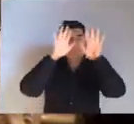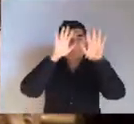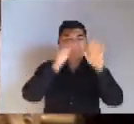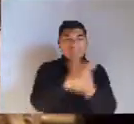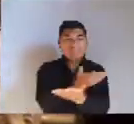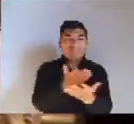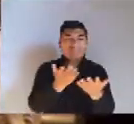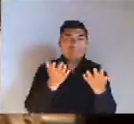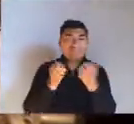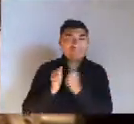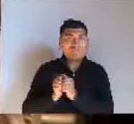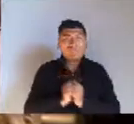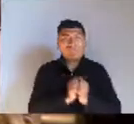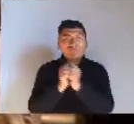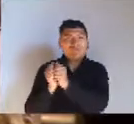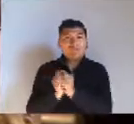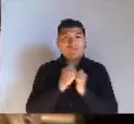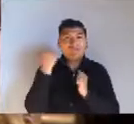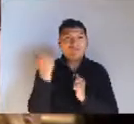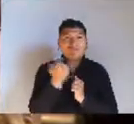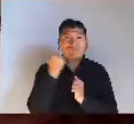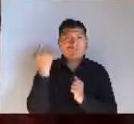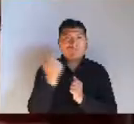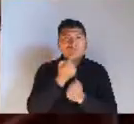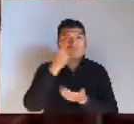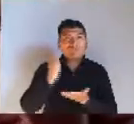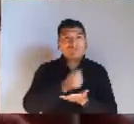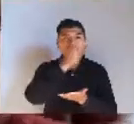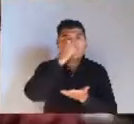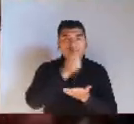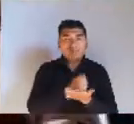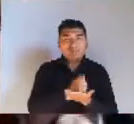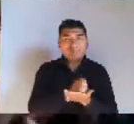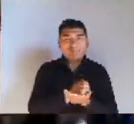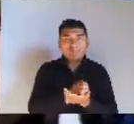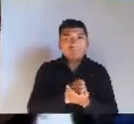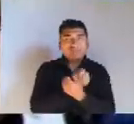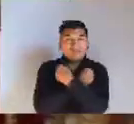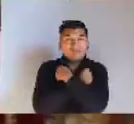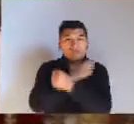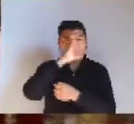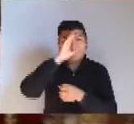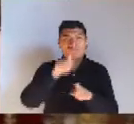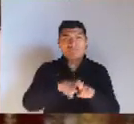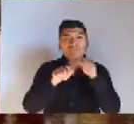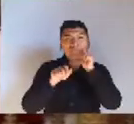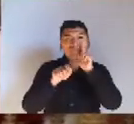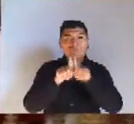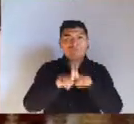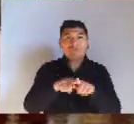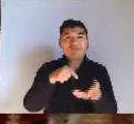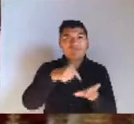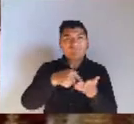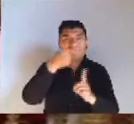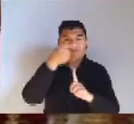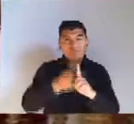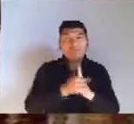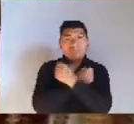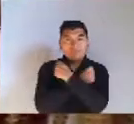sobre ustedes y los acompañe siempre. Amén. Amén. Amén. Queridos hermanos, en este mes del